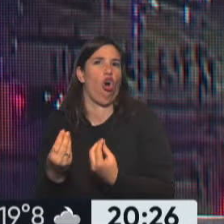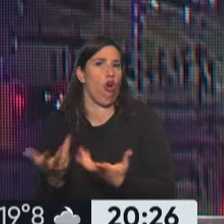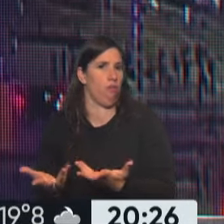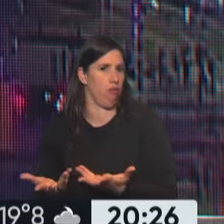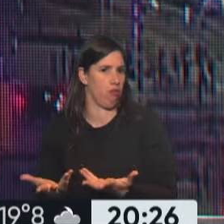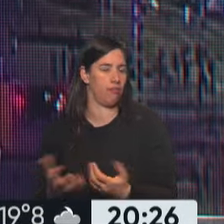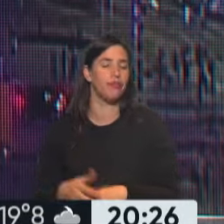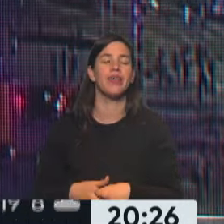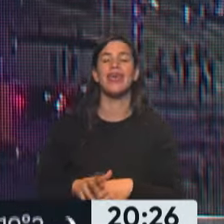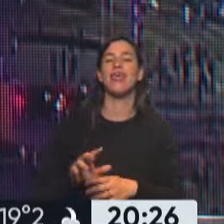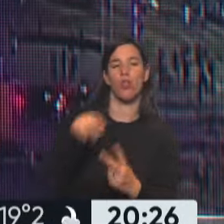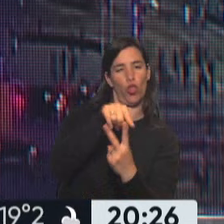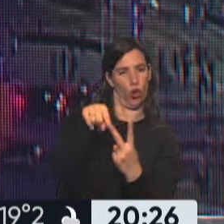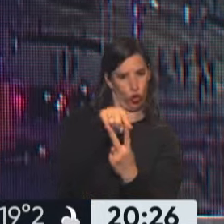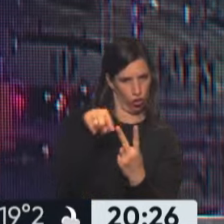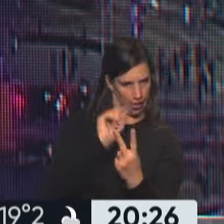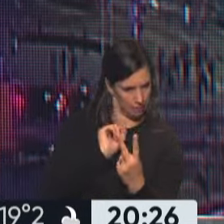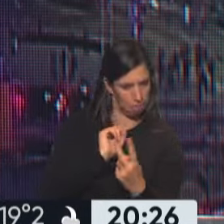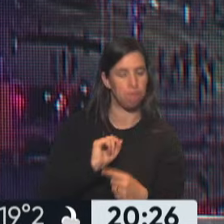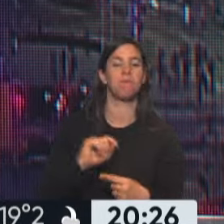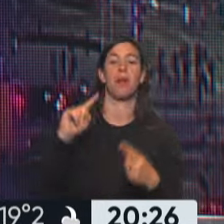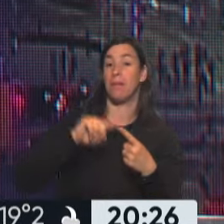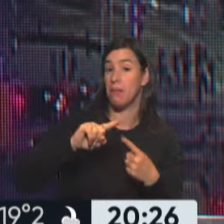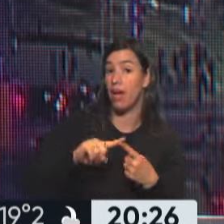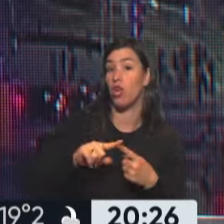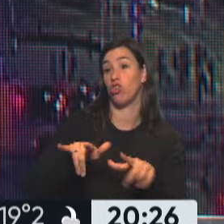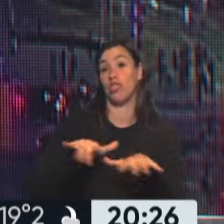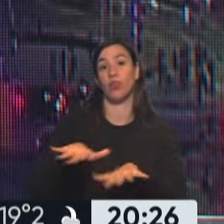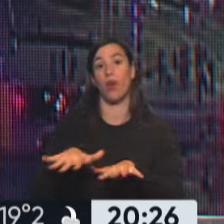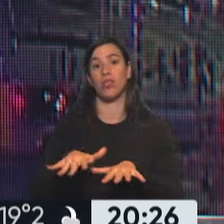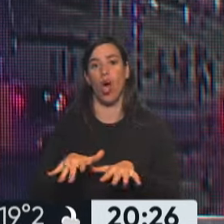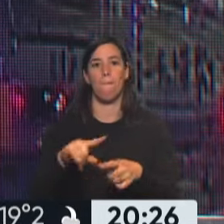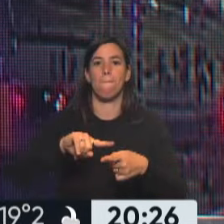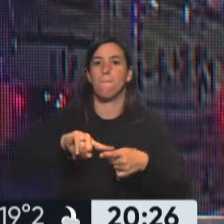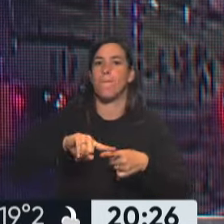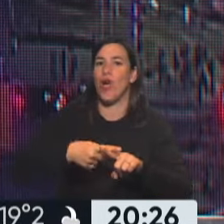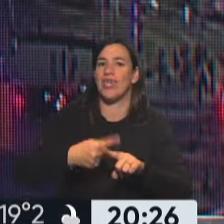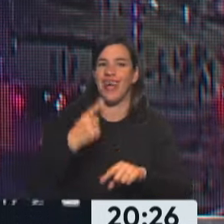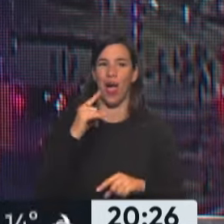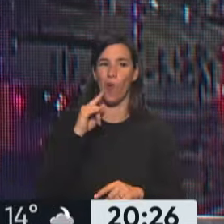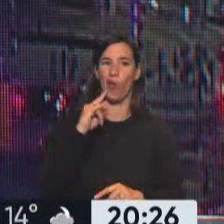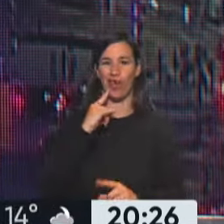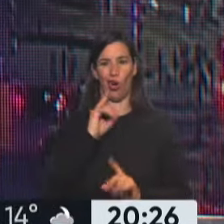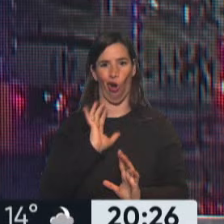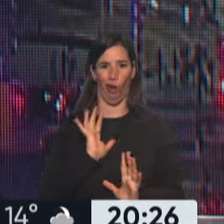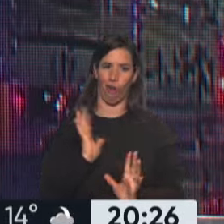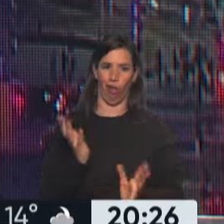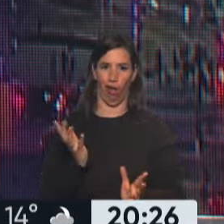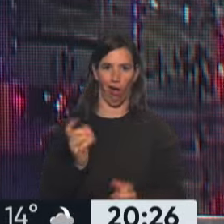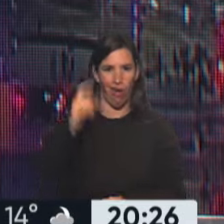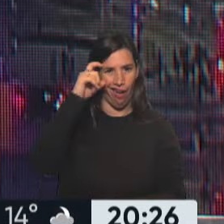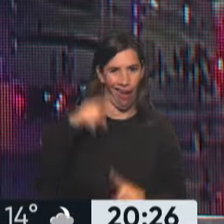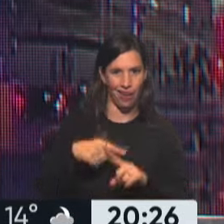analizaría en dos aspectos el primero es claramente es una situación políticamente muy incómoda no tenés a un expresidente